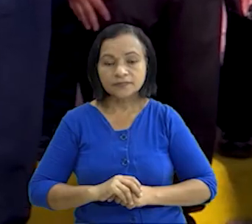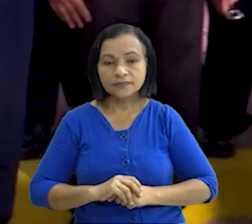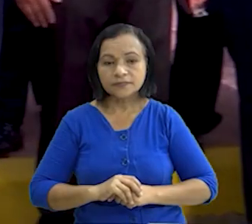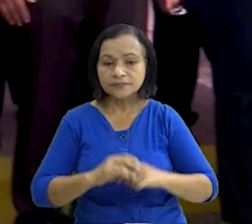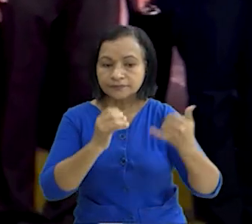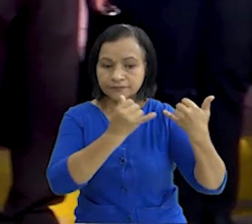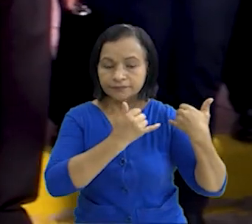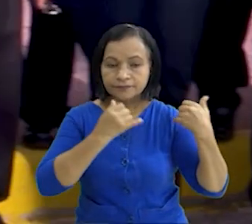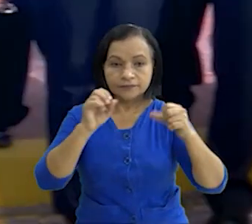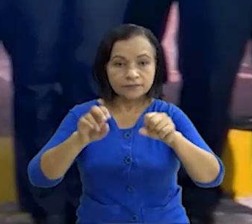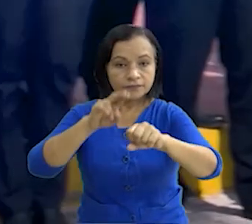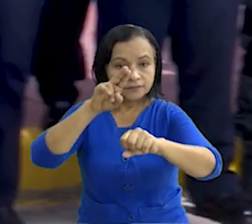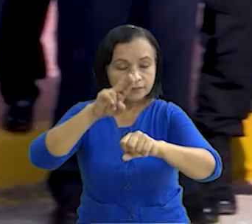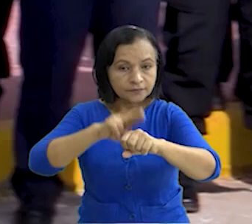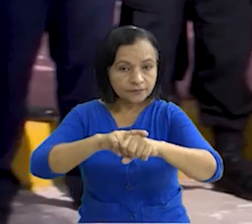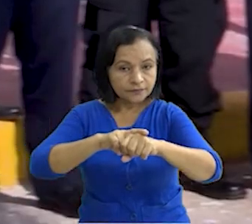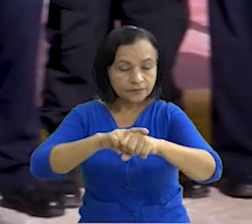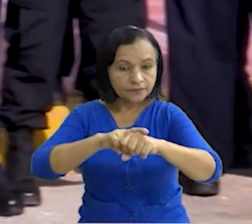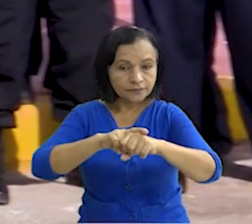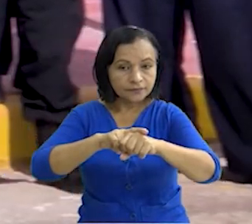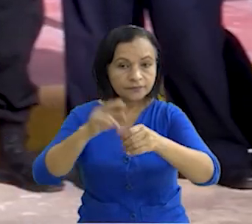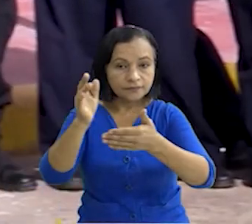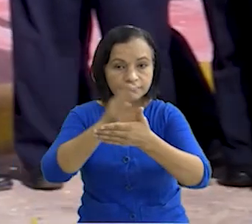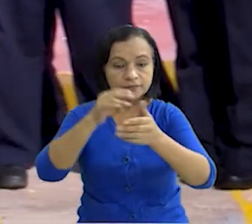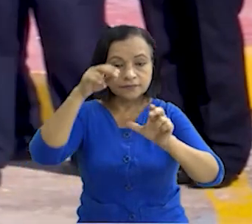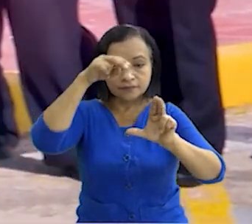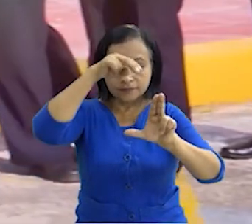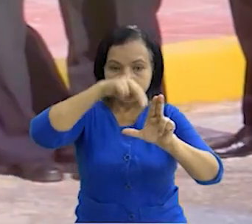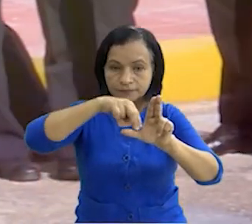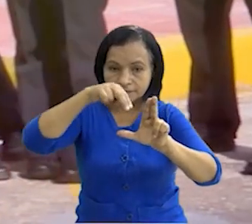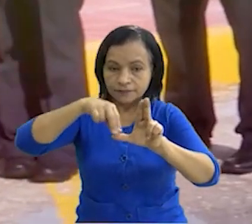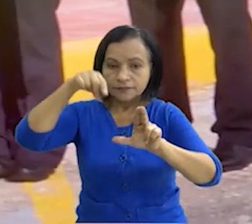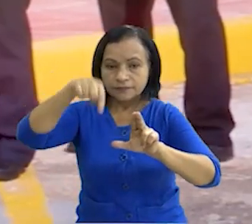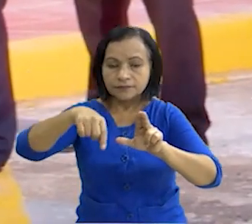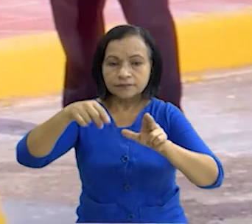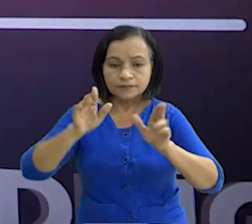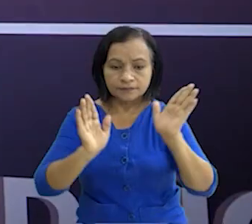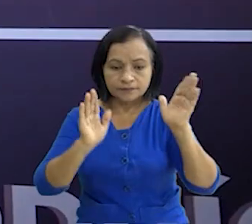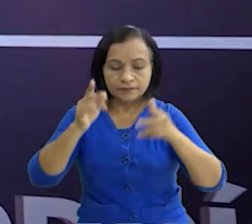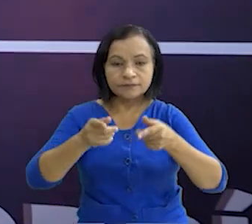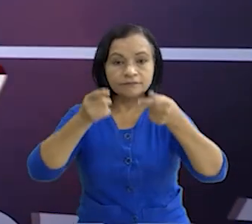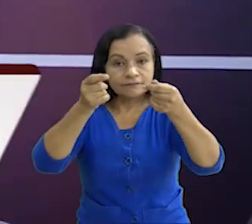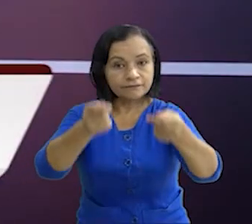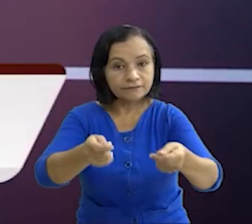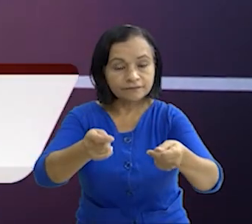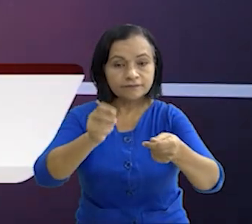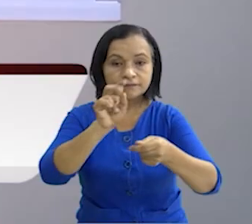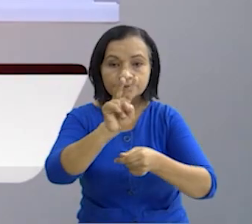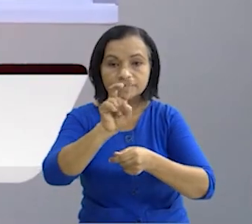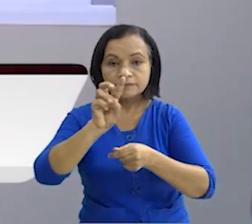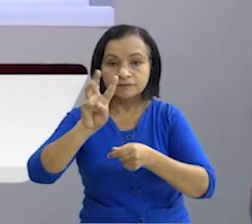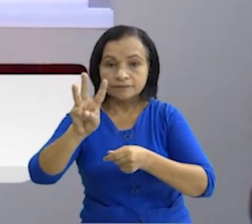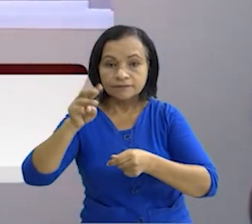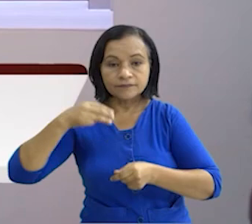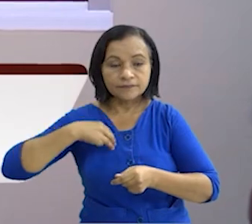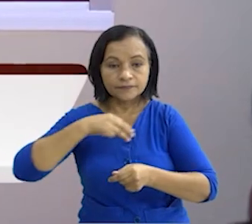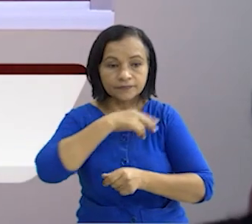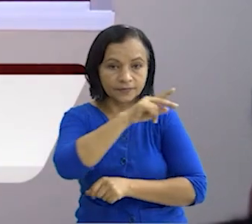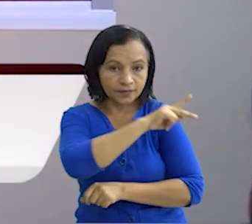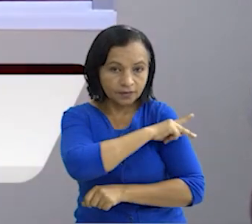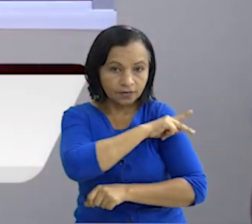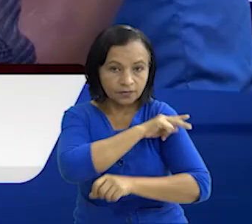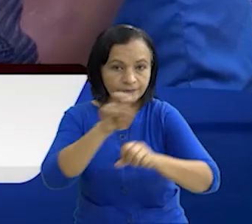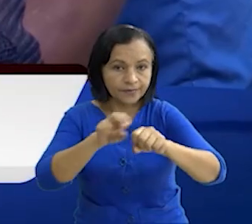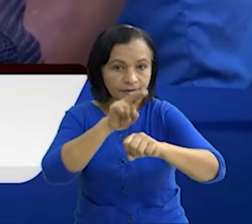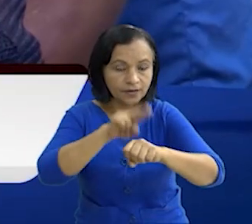El Instituto Nacional de Preparación ante Emergencias del SINAPRED realizó la entrega de certificados a 23 miembros de la Policía